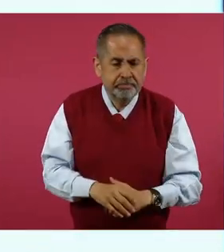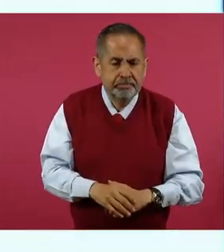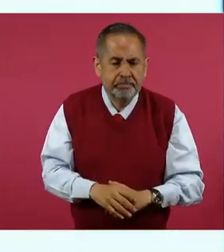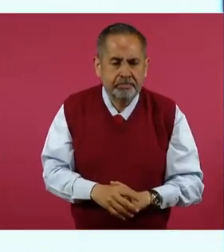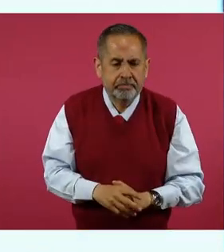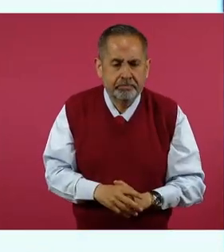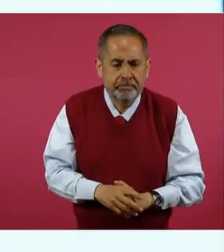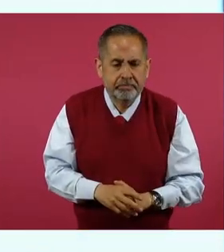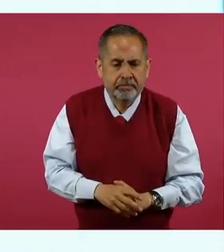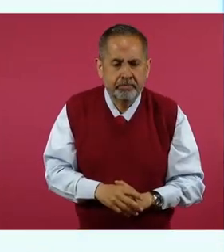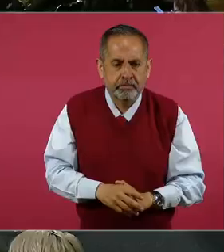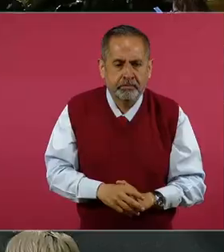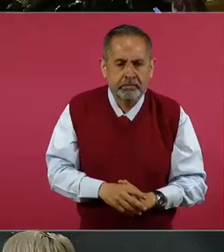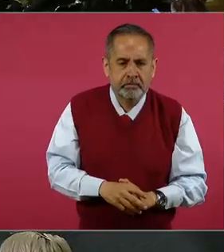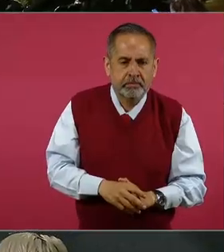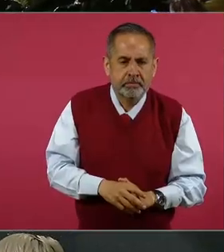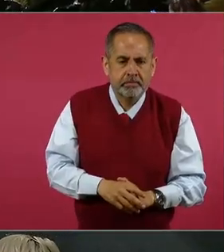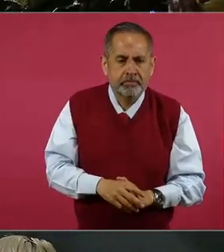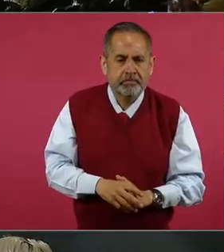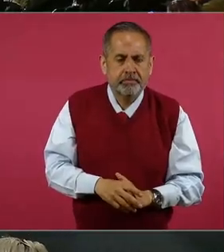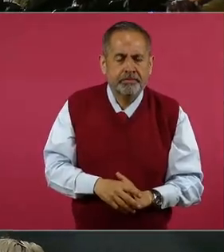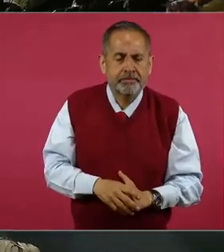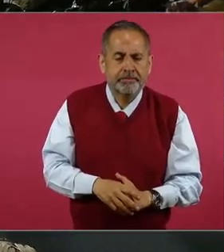soy partidario